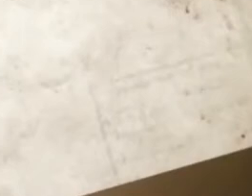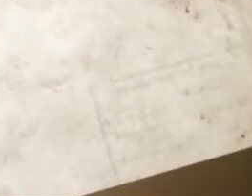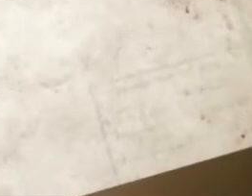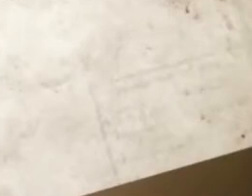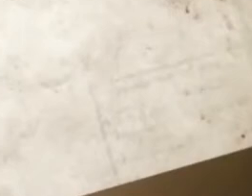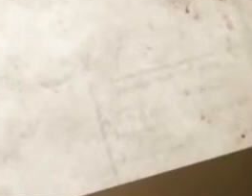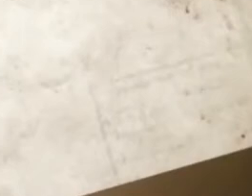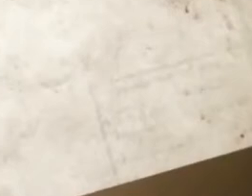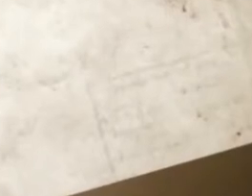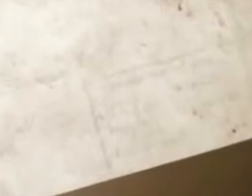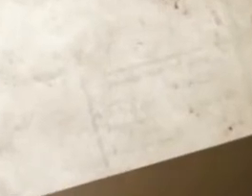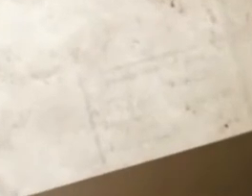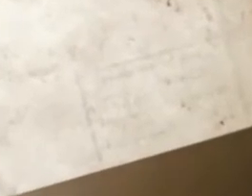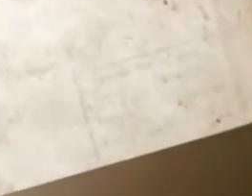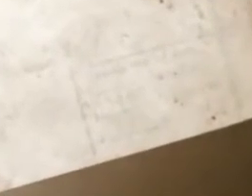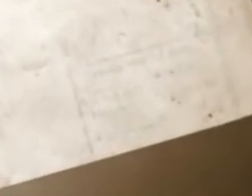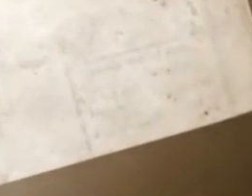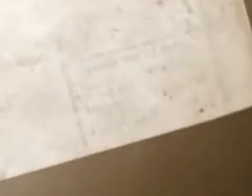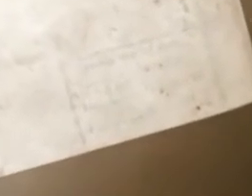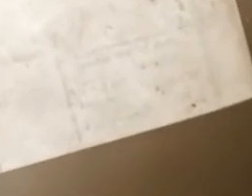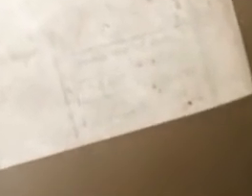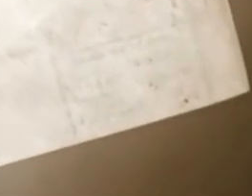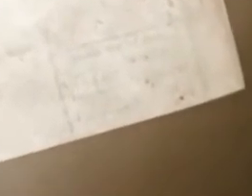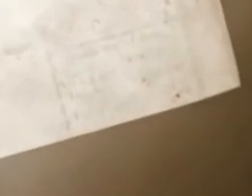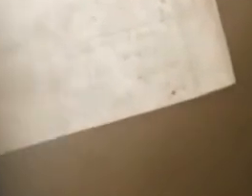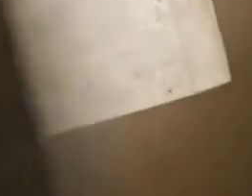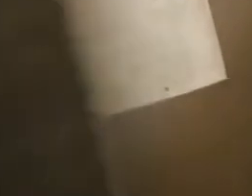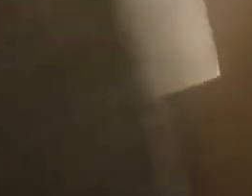cartas consagratorias.